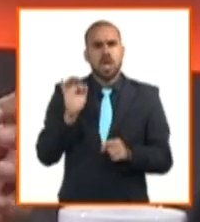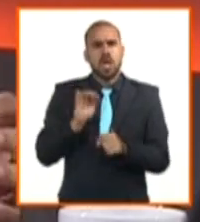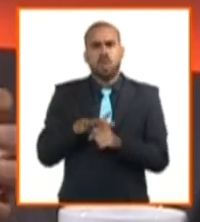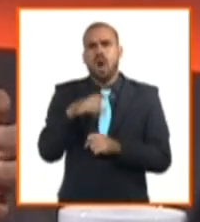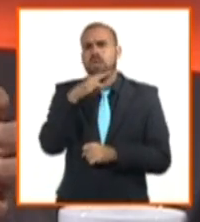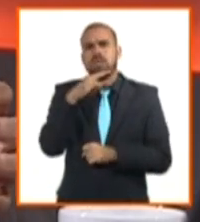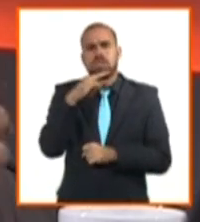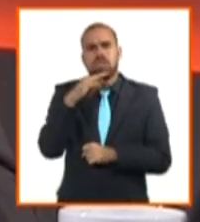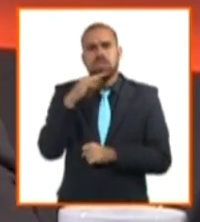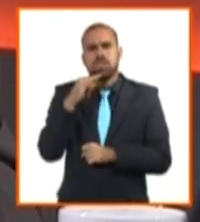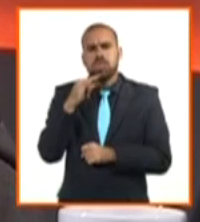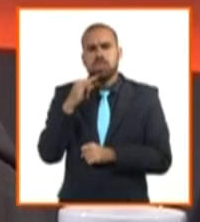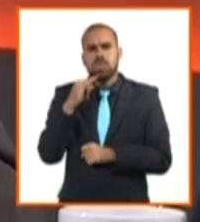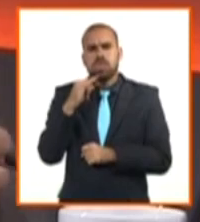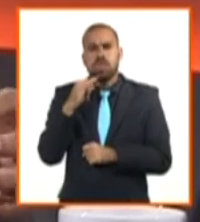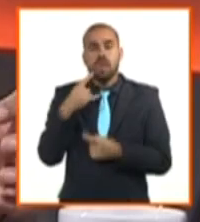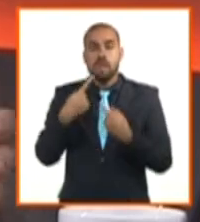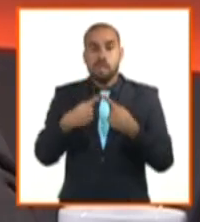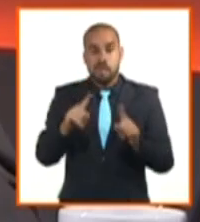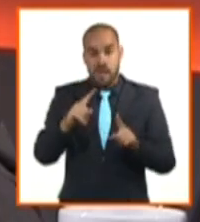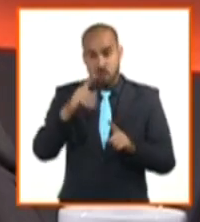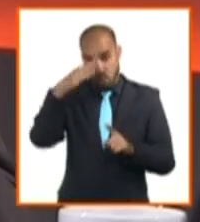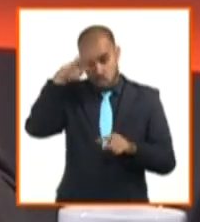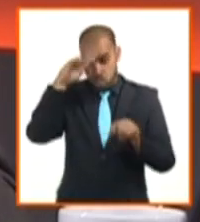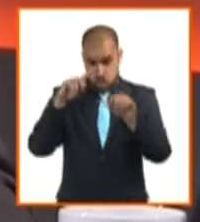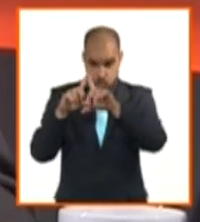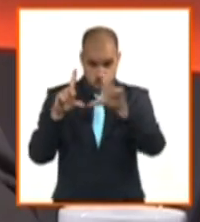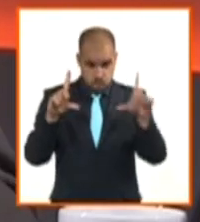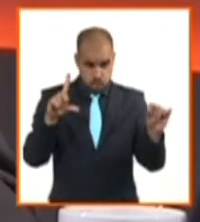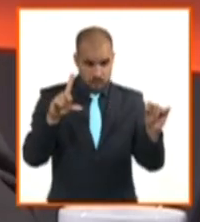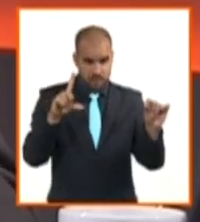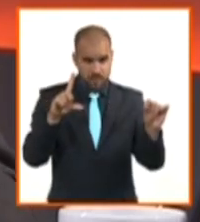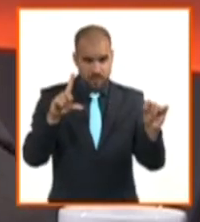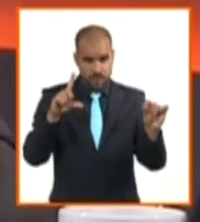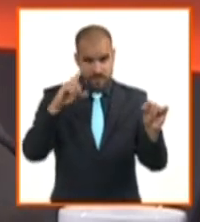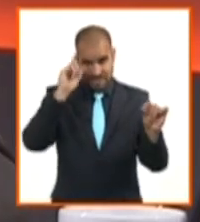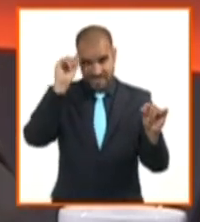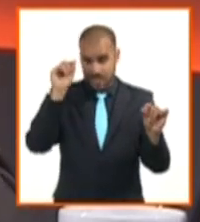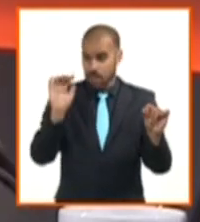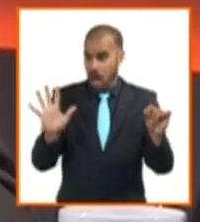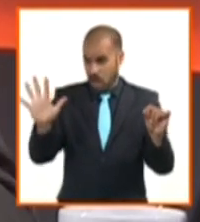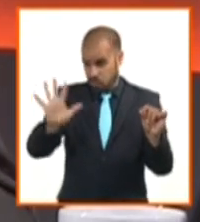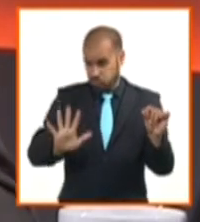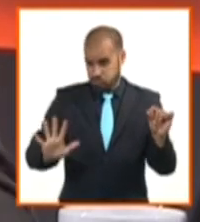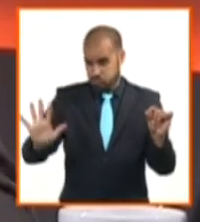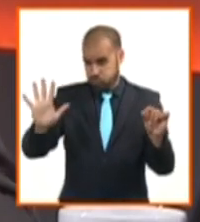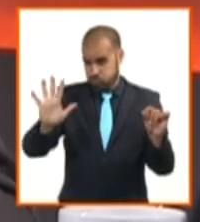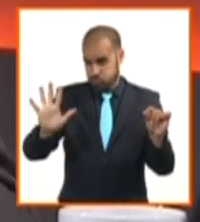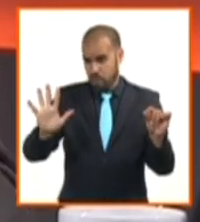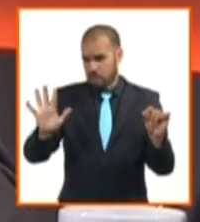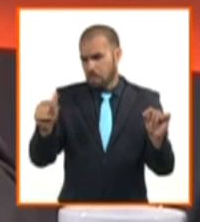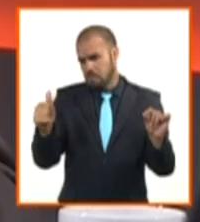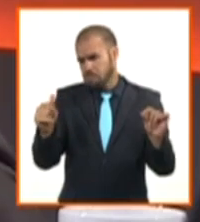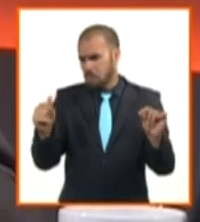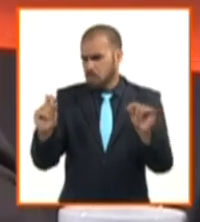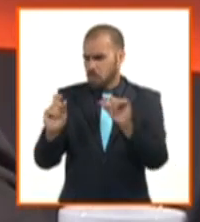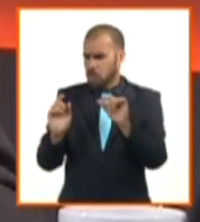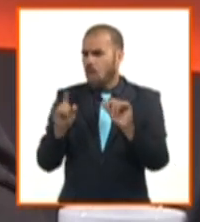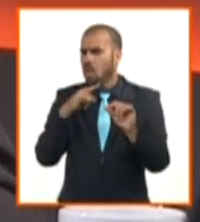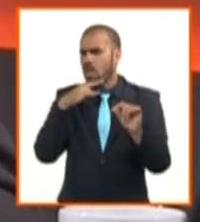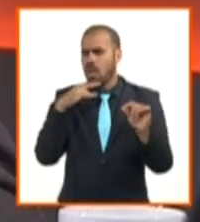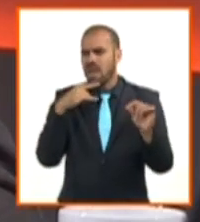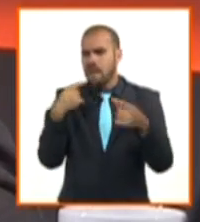pero al este digo perdón al oeste a la derecha ahí empezaron a crecer los conglomerados rugoso por eso nos demos cuenta